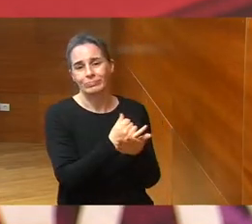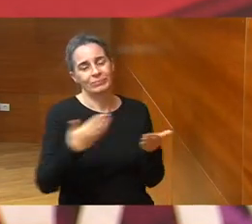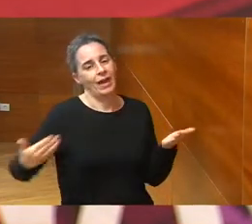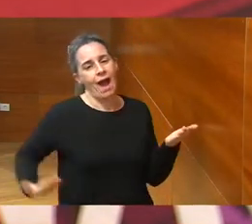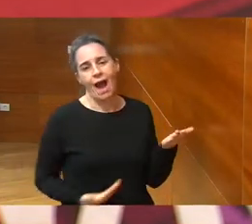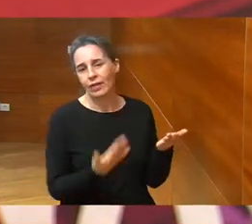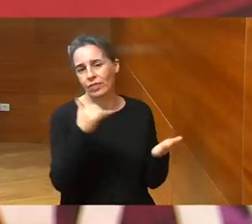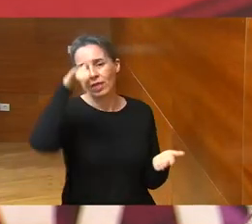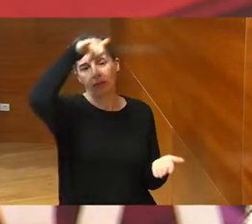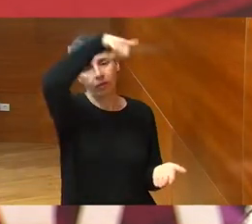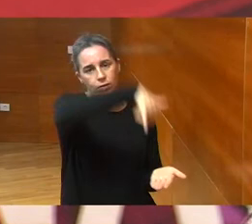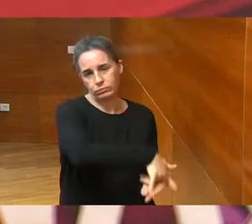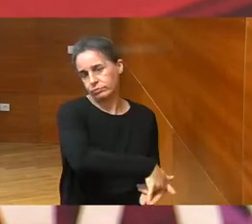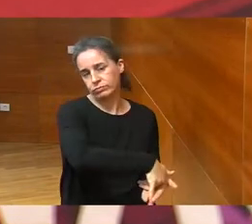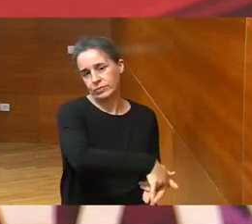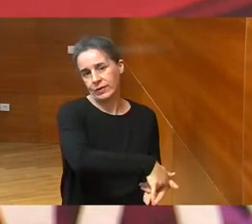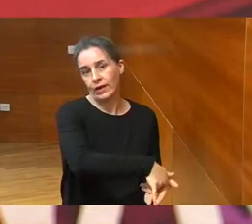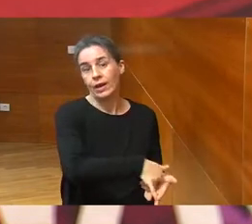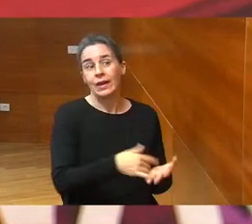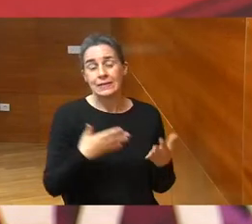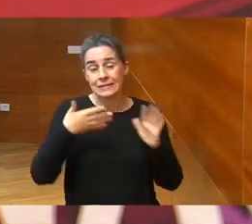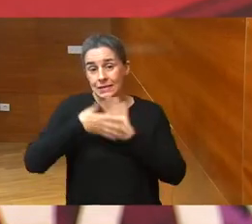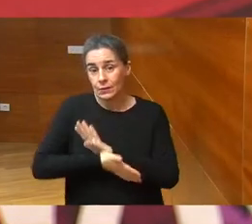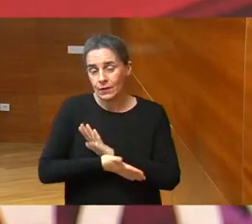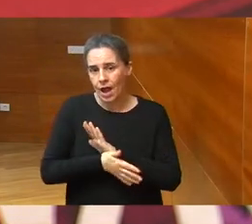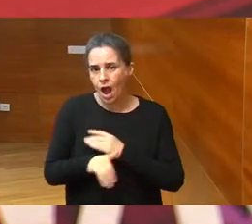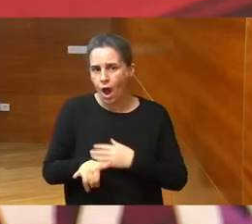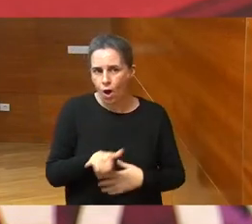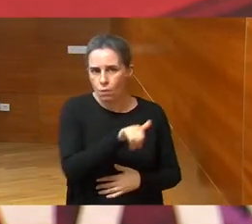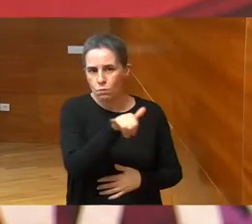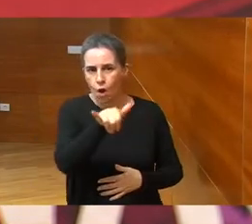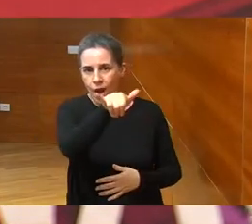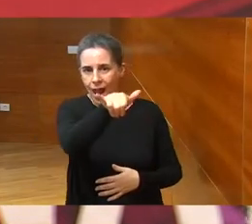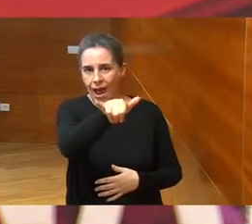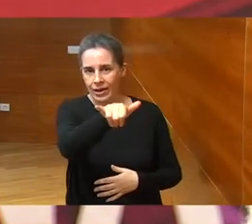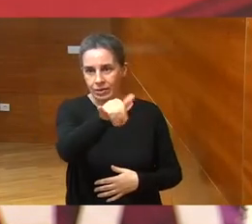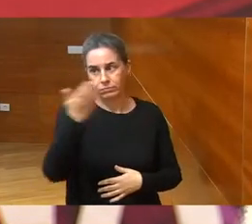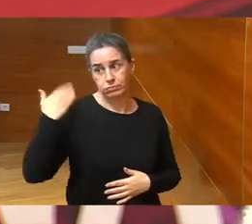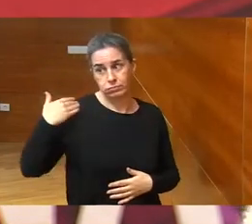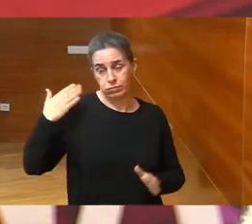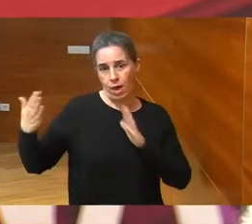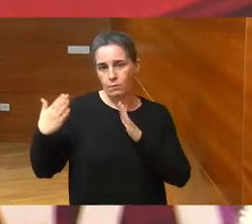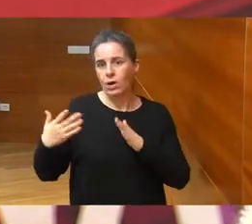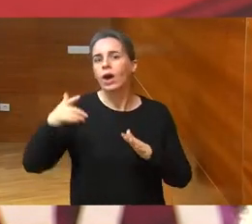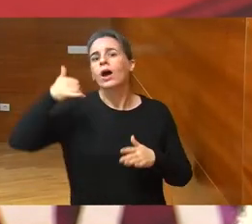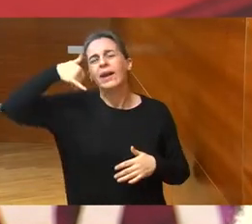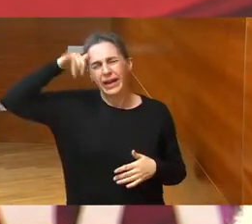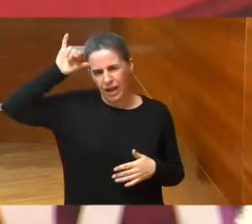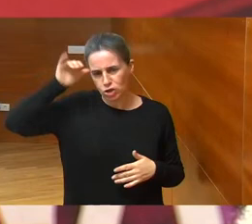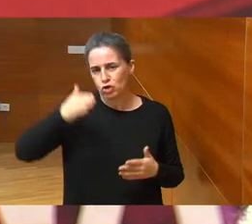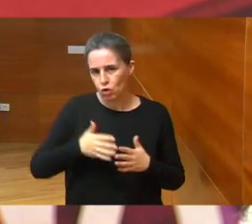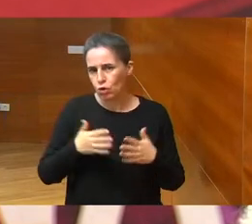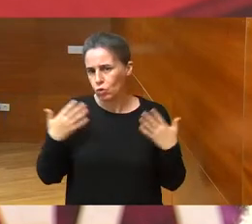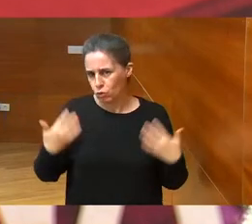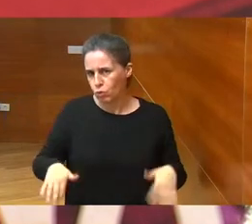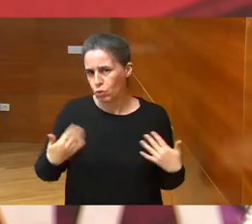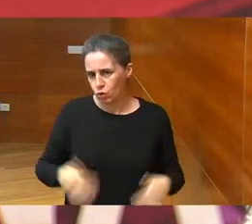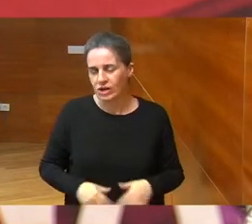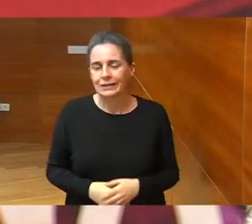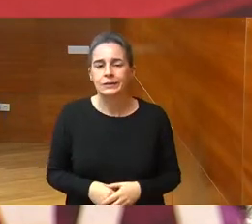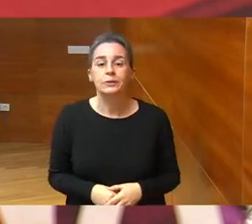profesión muy de riesgo en aquel es de aquellos momentos después tenemos a